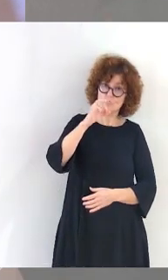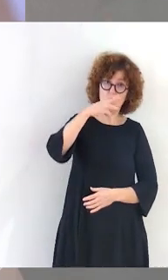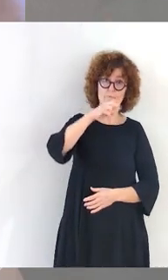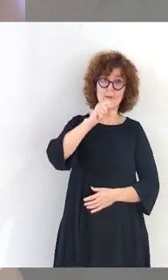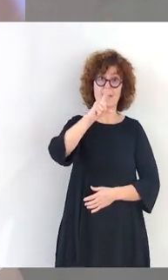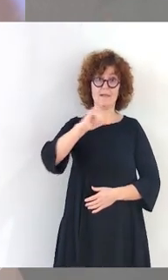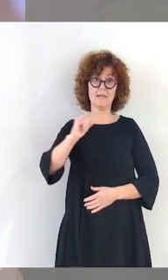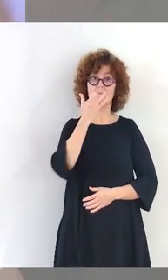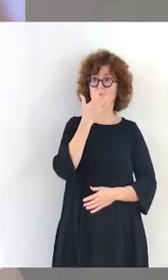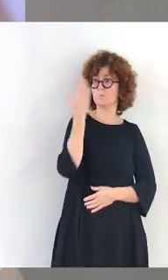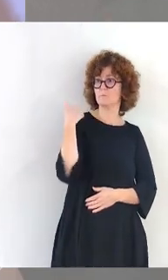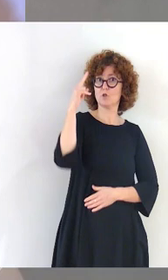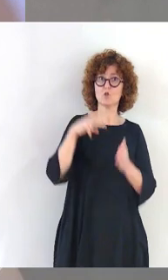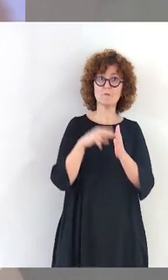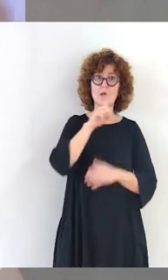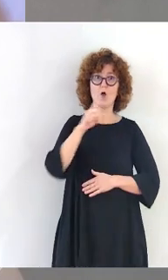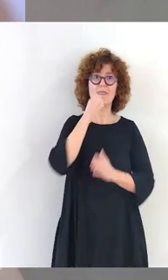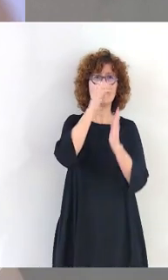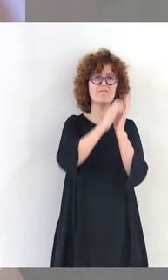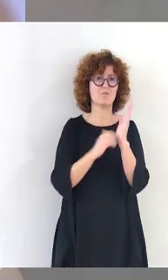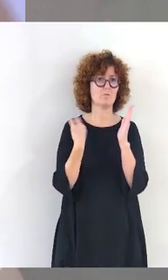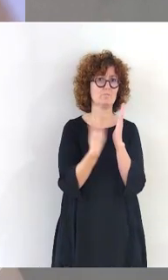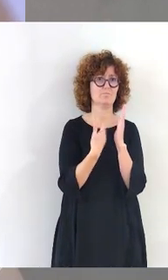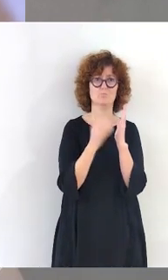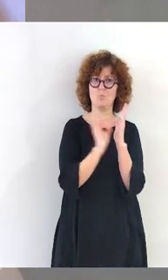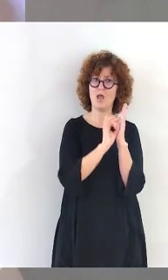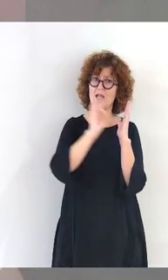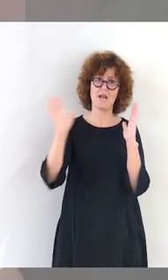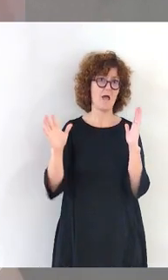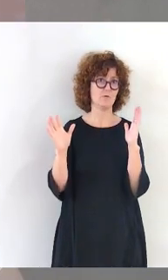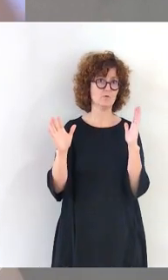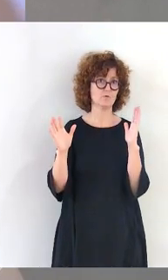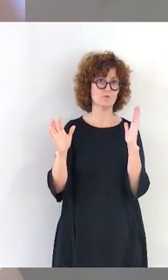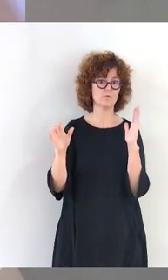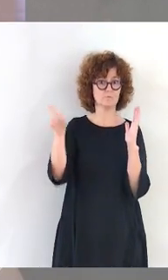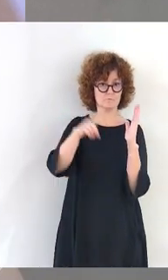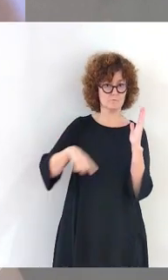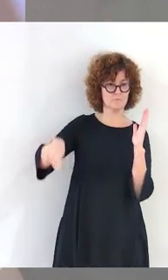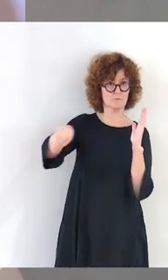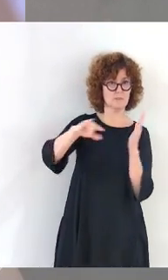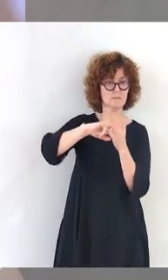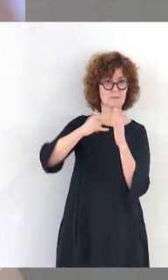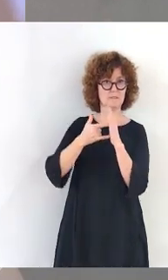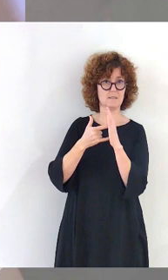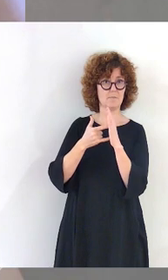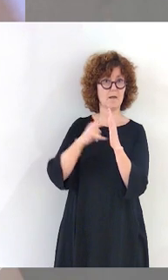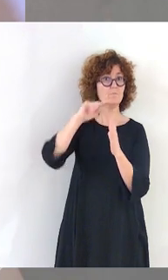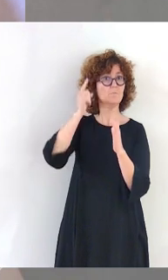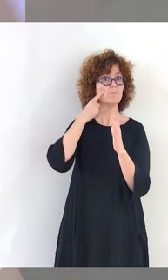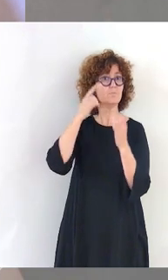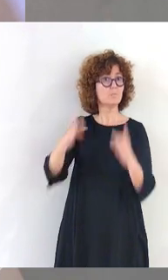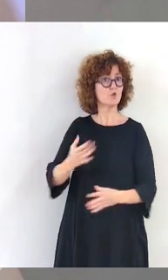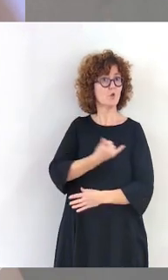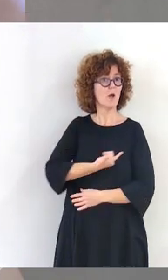teníamos informes perfectamente claros por parte del fam Warning System del sistema de alerta temprana de hambrunas